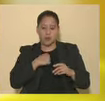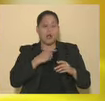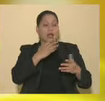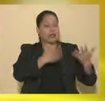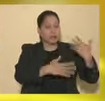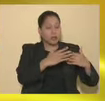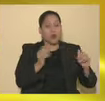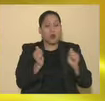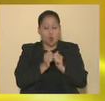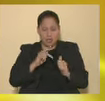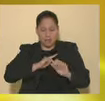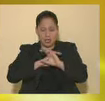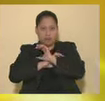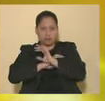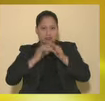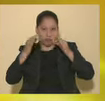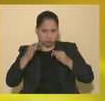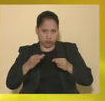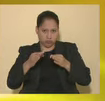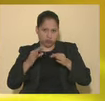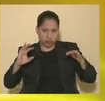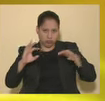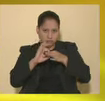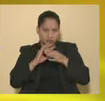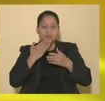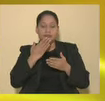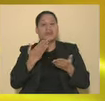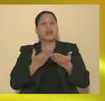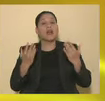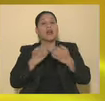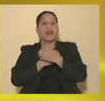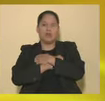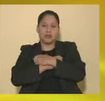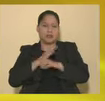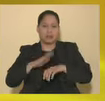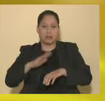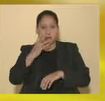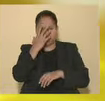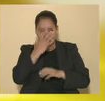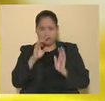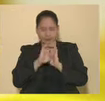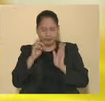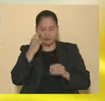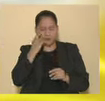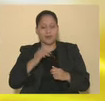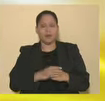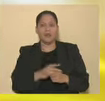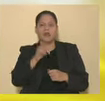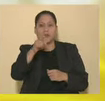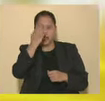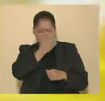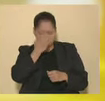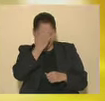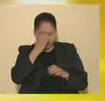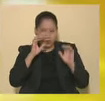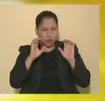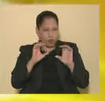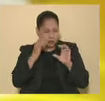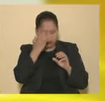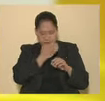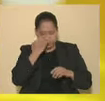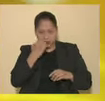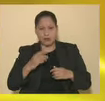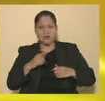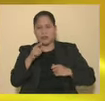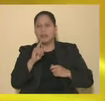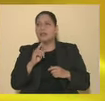Entonces, pero ahora vamos a educación consciente más fuerte. Si analizan con mucho cuidado, a lo que le están